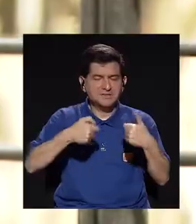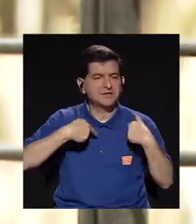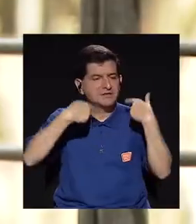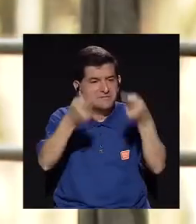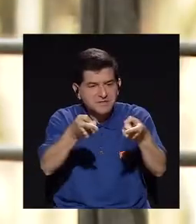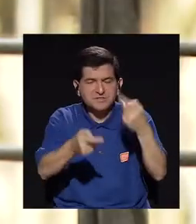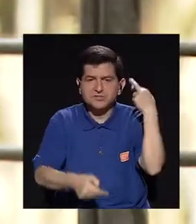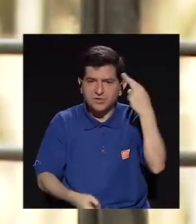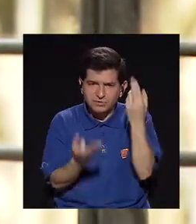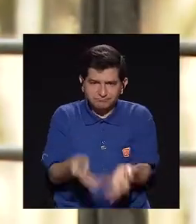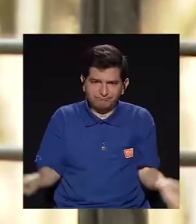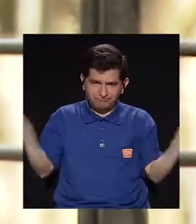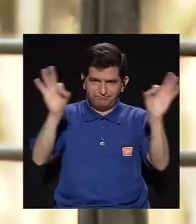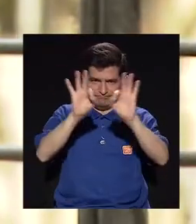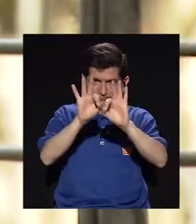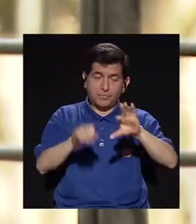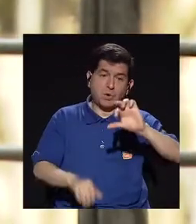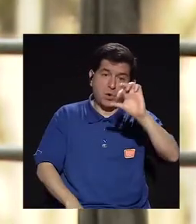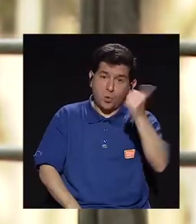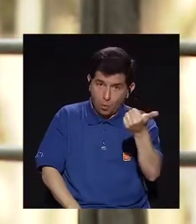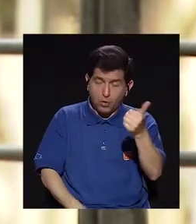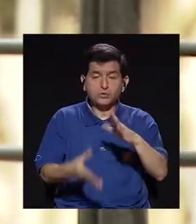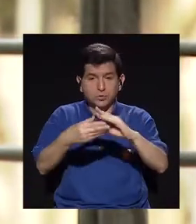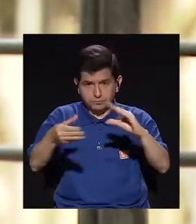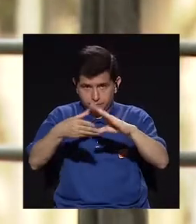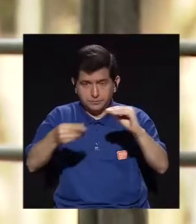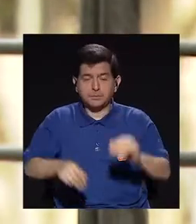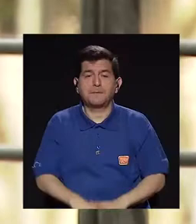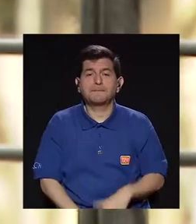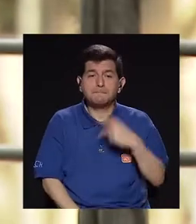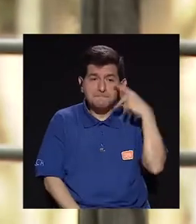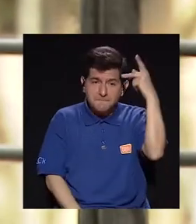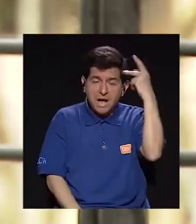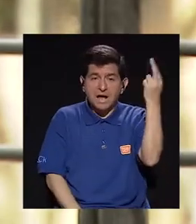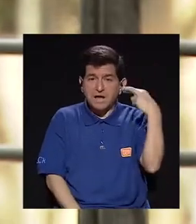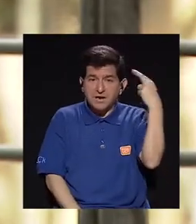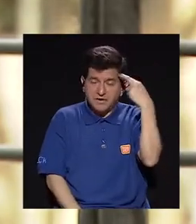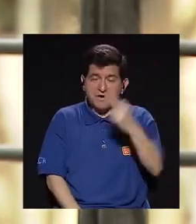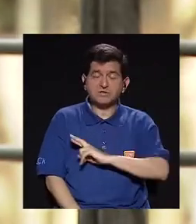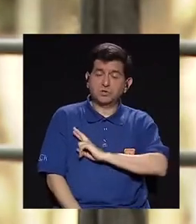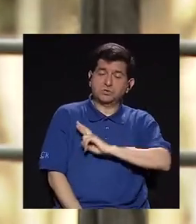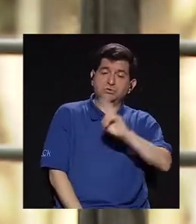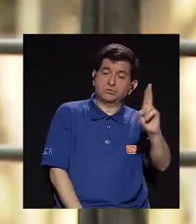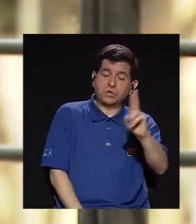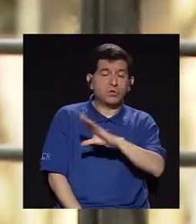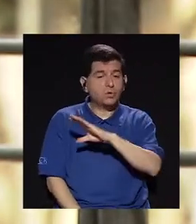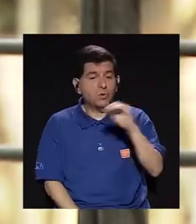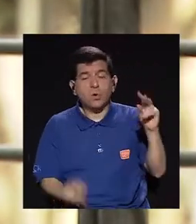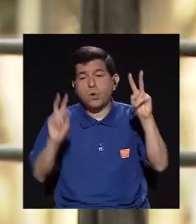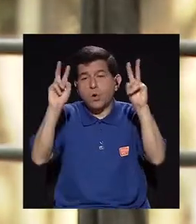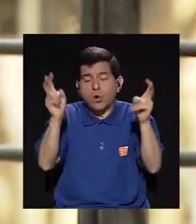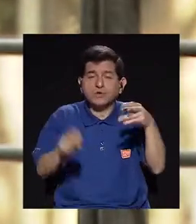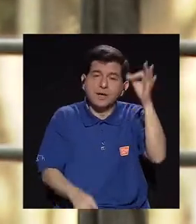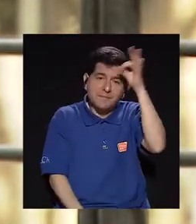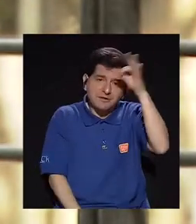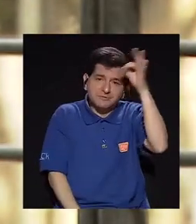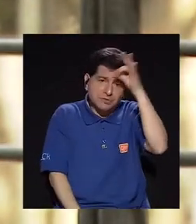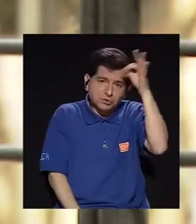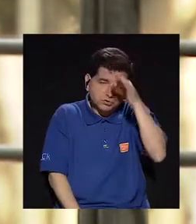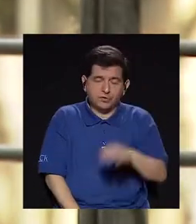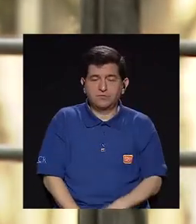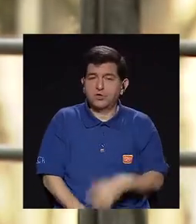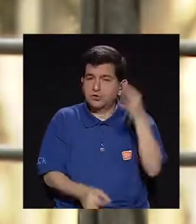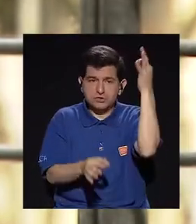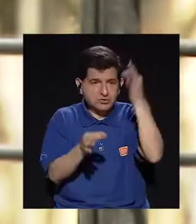salud. Ese es un factor importante. Otro, el que les comentaba, hay papás que por motivos religiosos o por temas